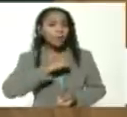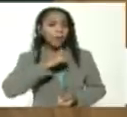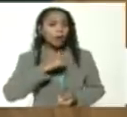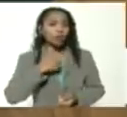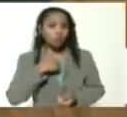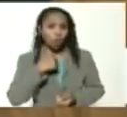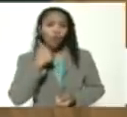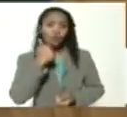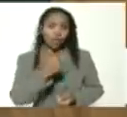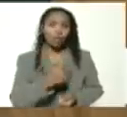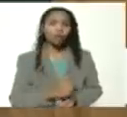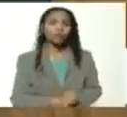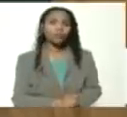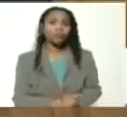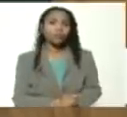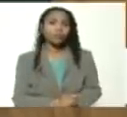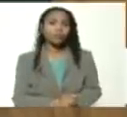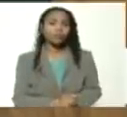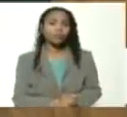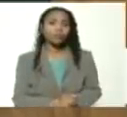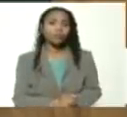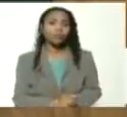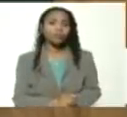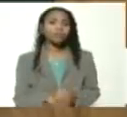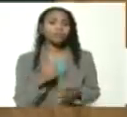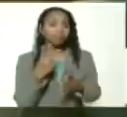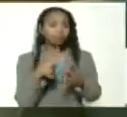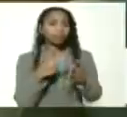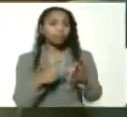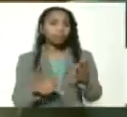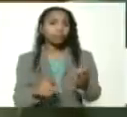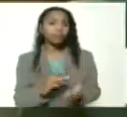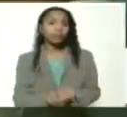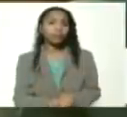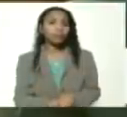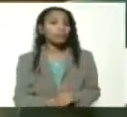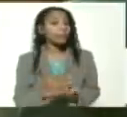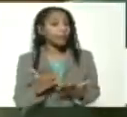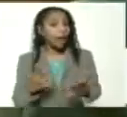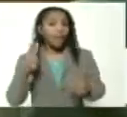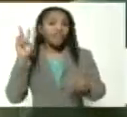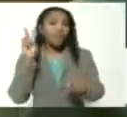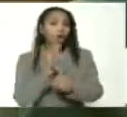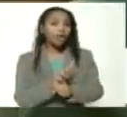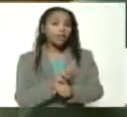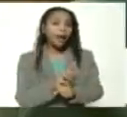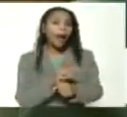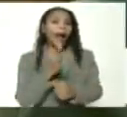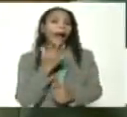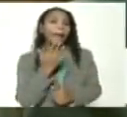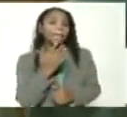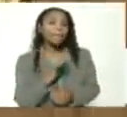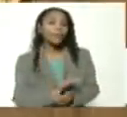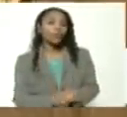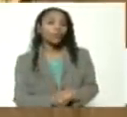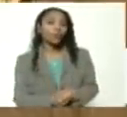sostenido, yo lo he dicho varias veces, que la violencia, por ejemplo, contra los animales,